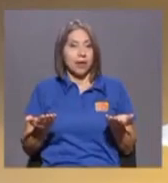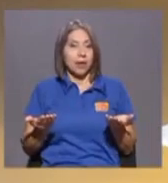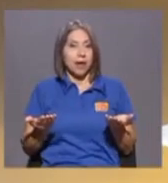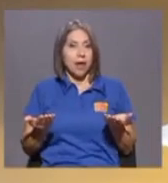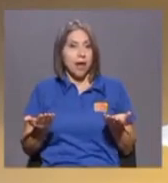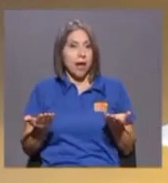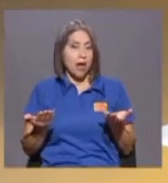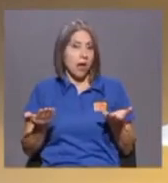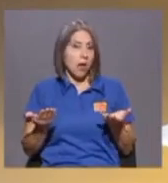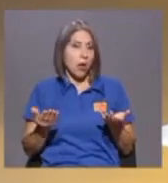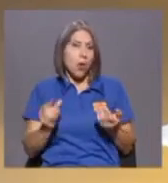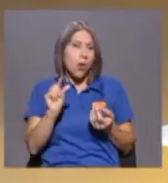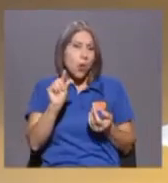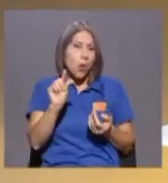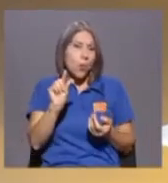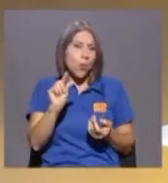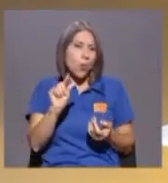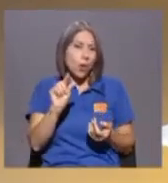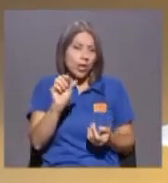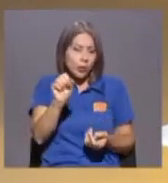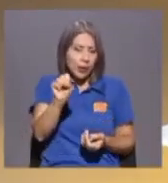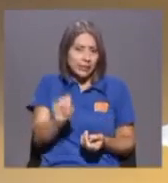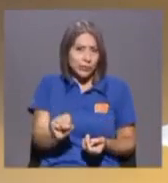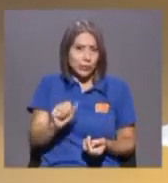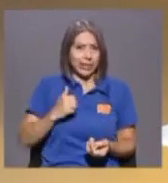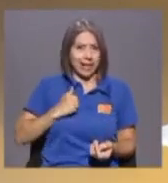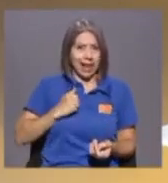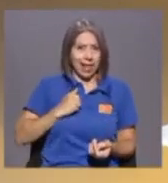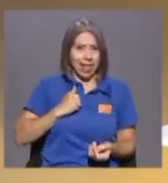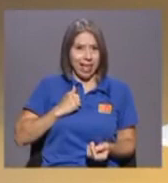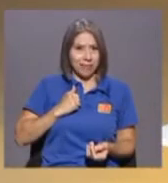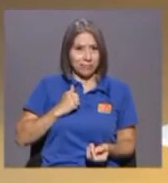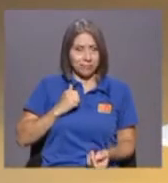un poquito al sur de Canadá una elección que nos sorprendió,